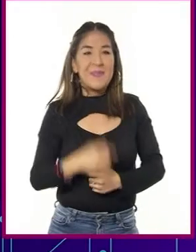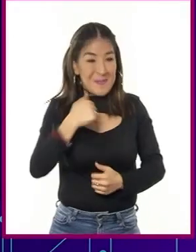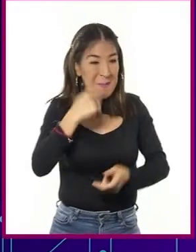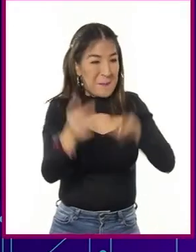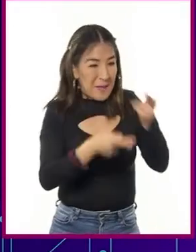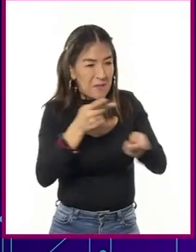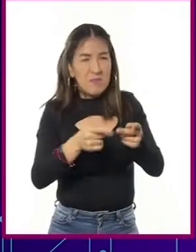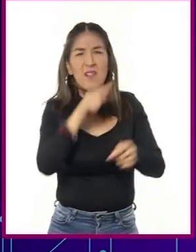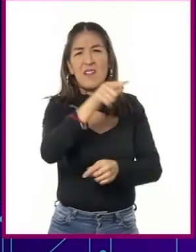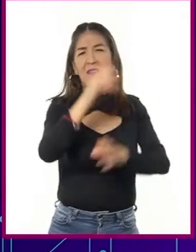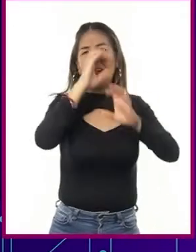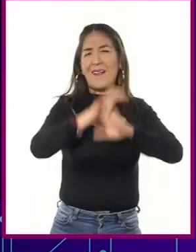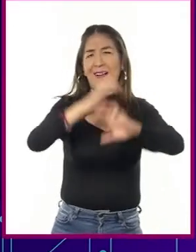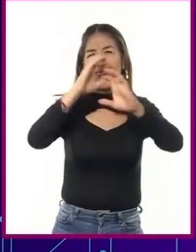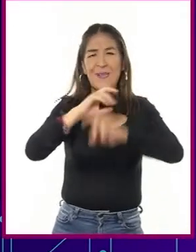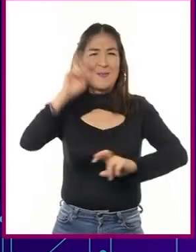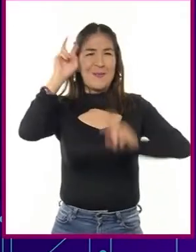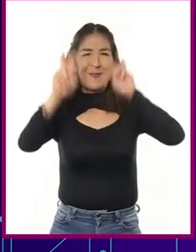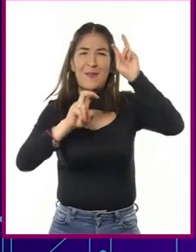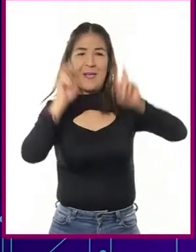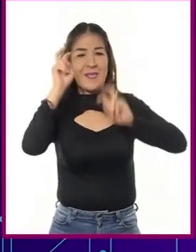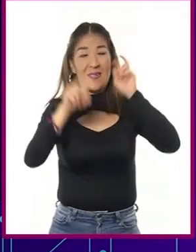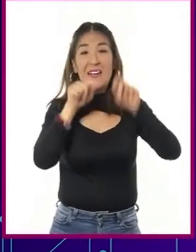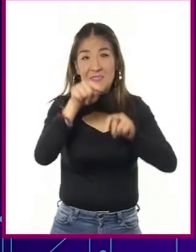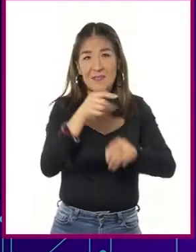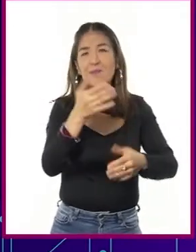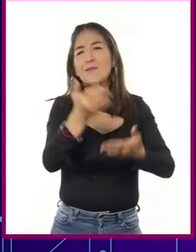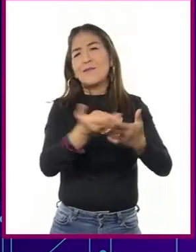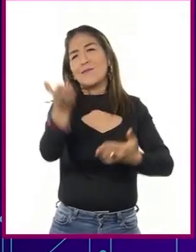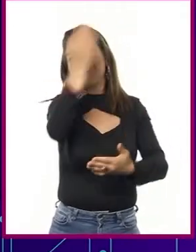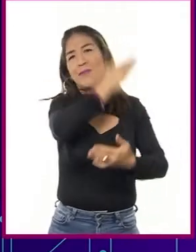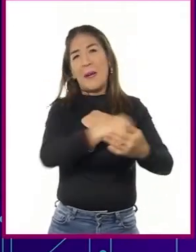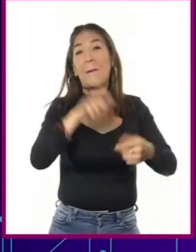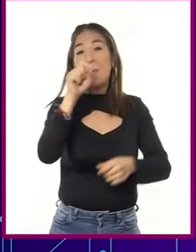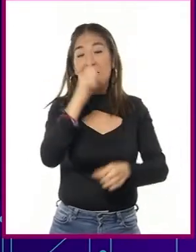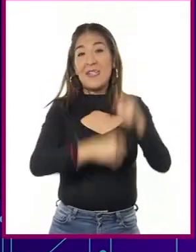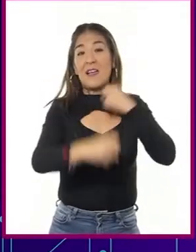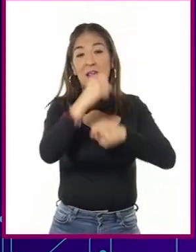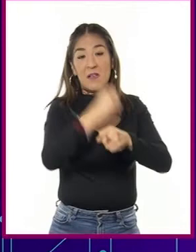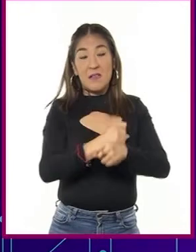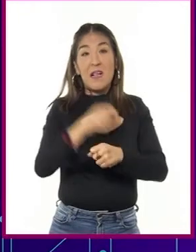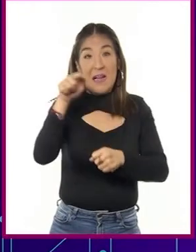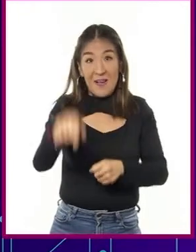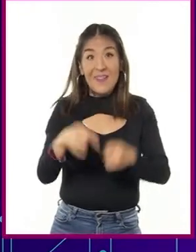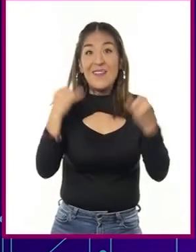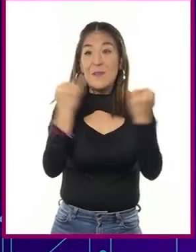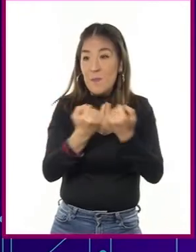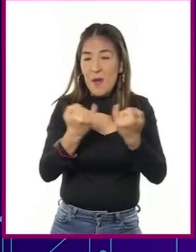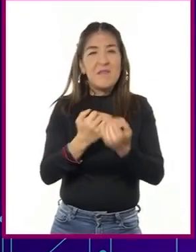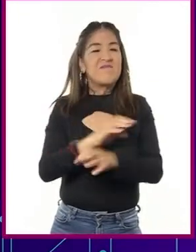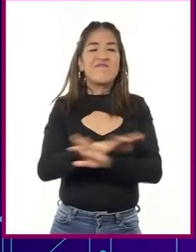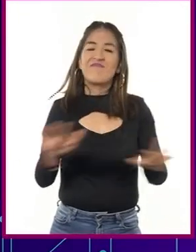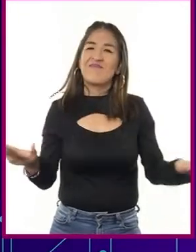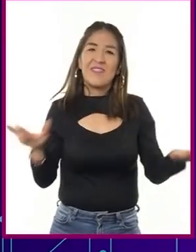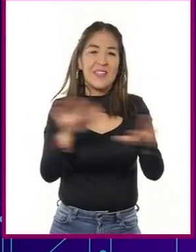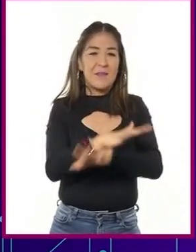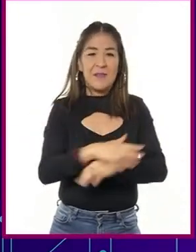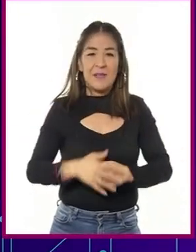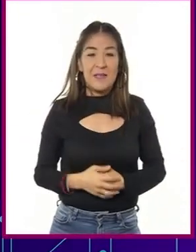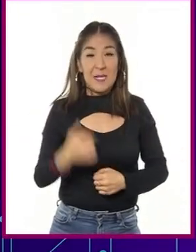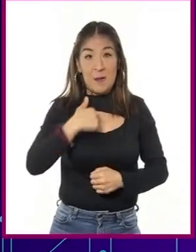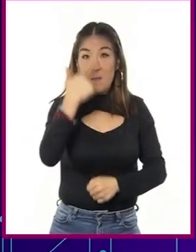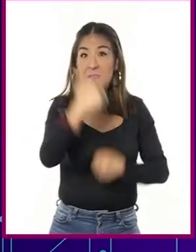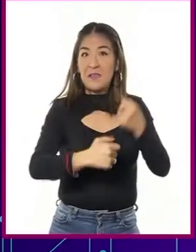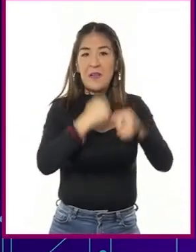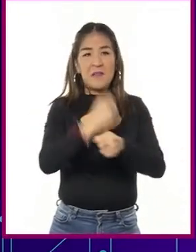y cantaba cosas sin sentido. Eso fue hace 20 años y hasta el día de hoy él no es el mismo. No me he metido LSD en 7 años y